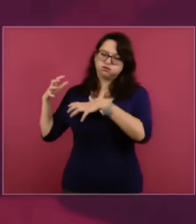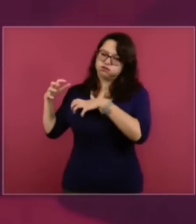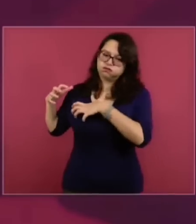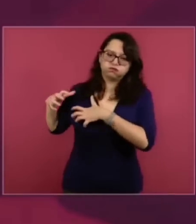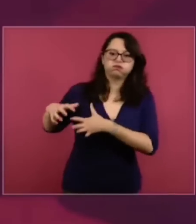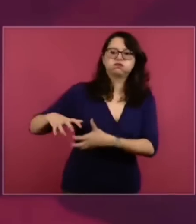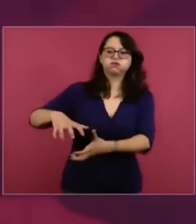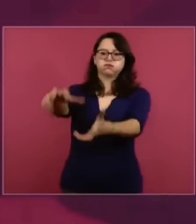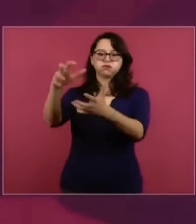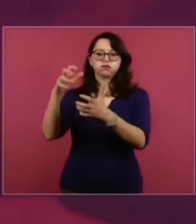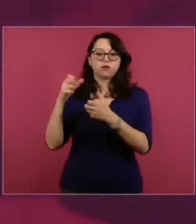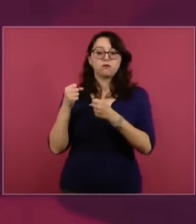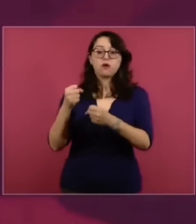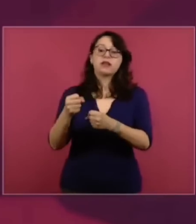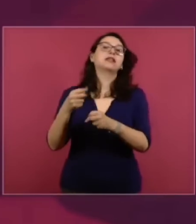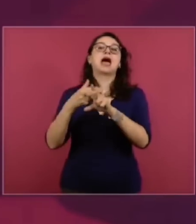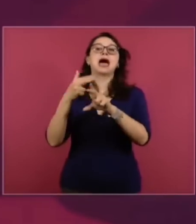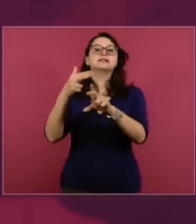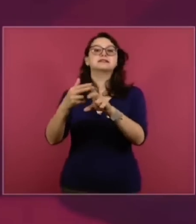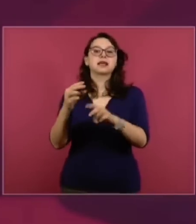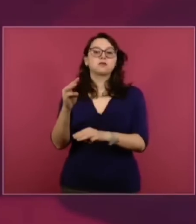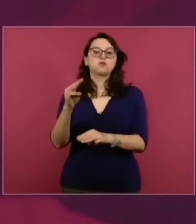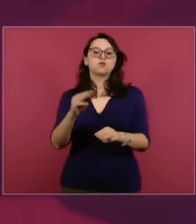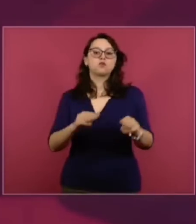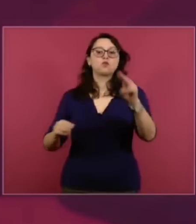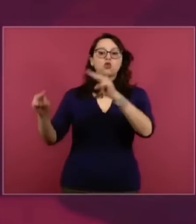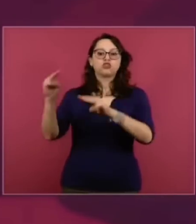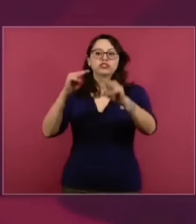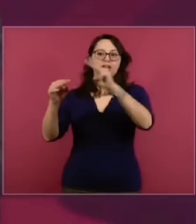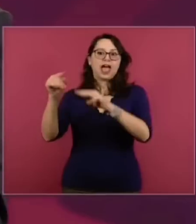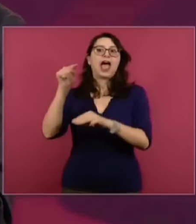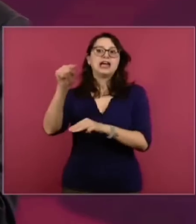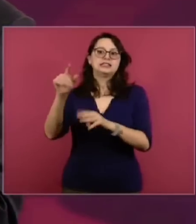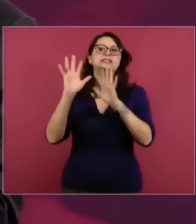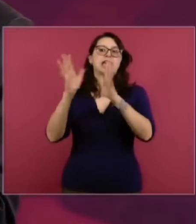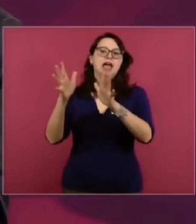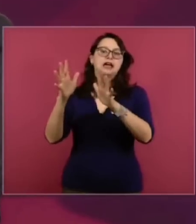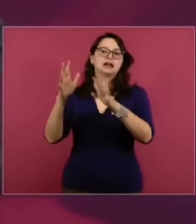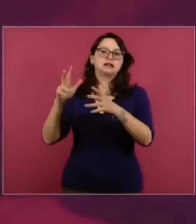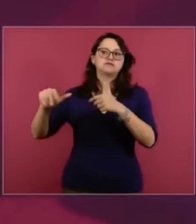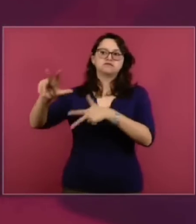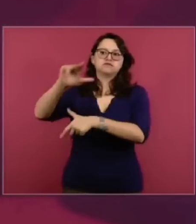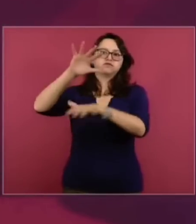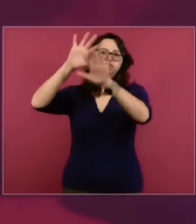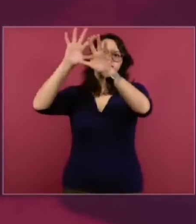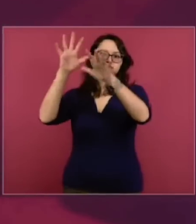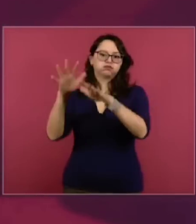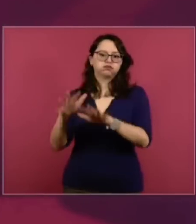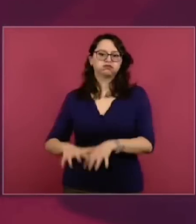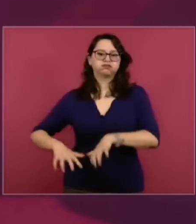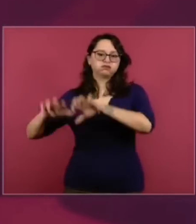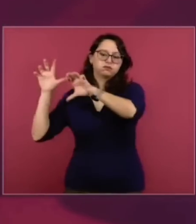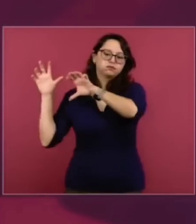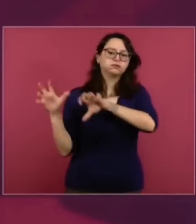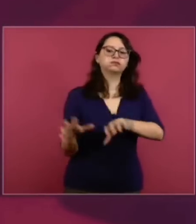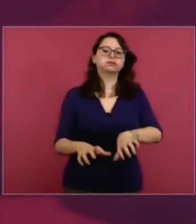Acapulco parte alta pero todo lo que es la planicie